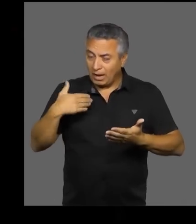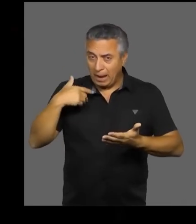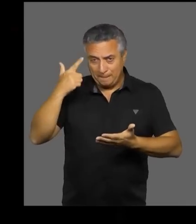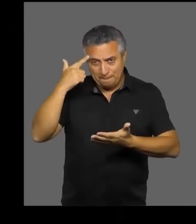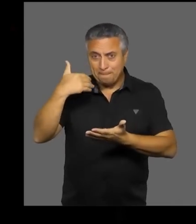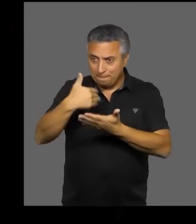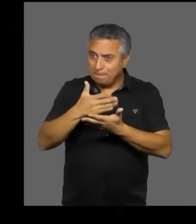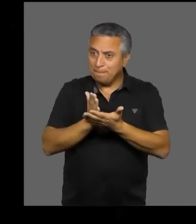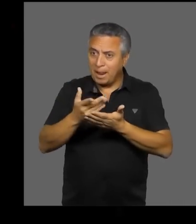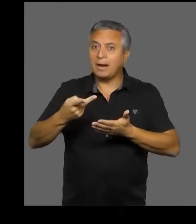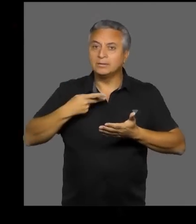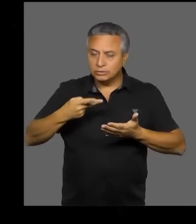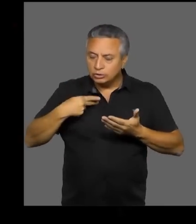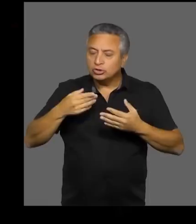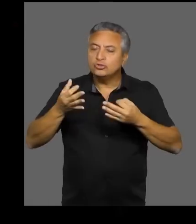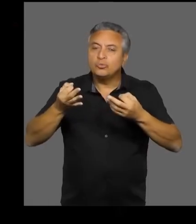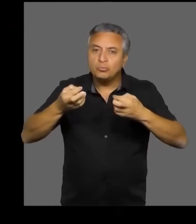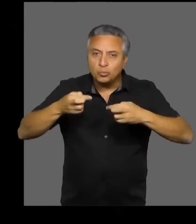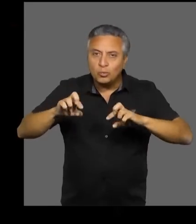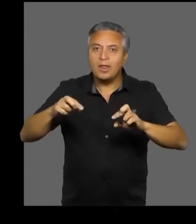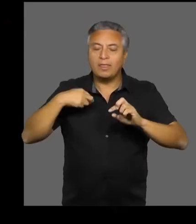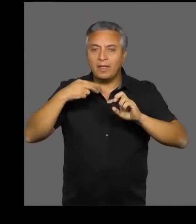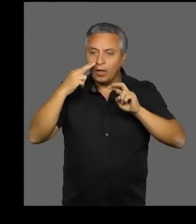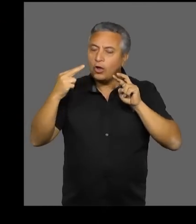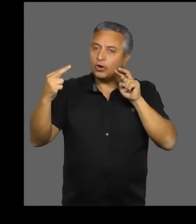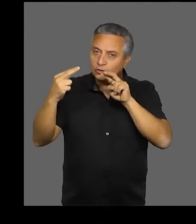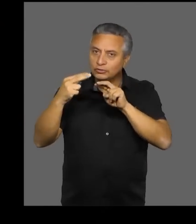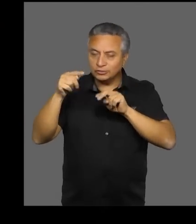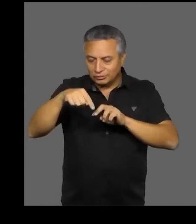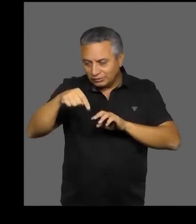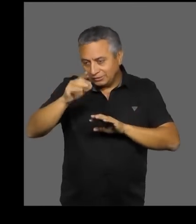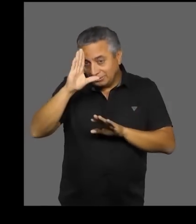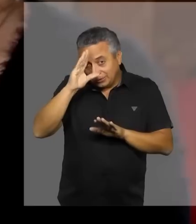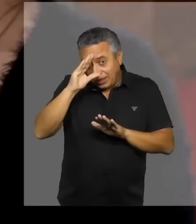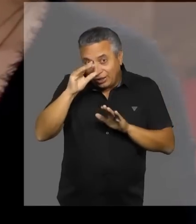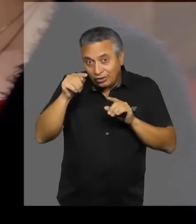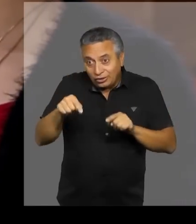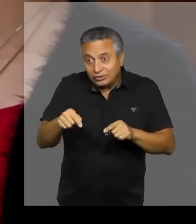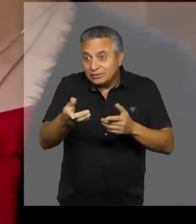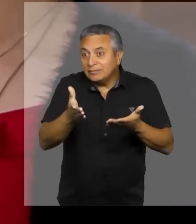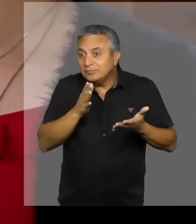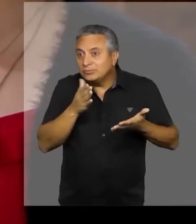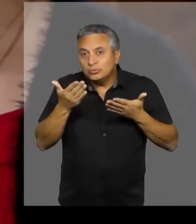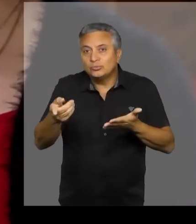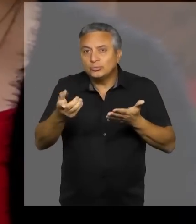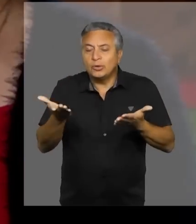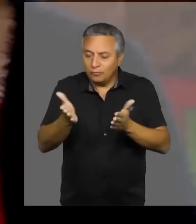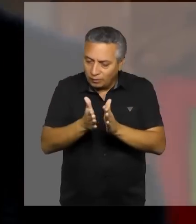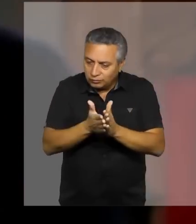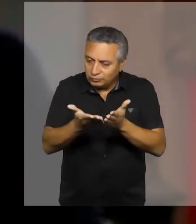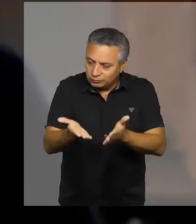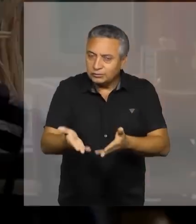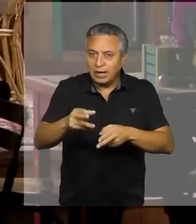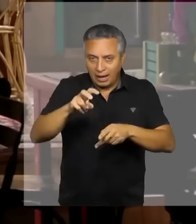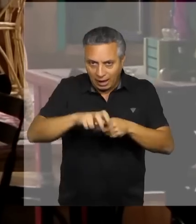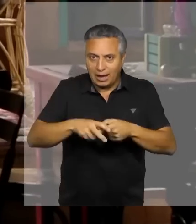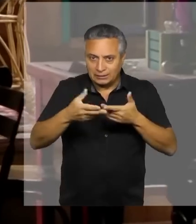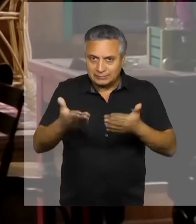dé la oportunidad de conocernos, que deje que la noche haga lo suyo y quién sabe qué más. Asiento, por favor. Ya está